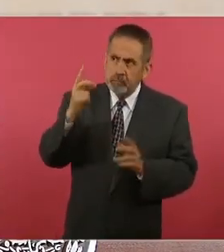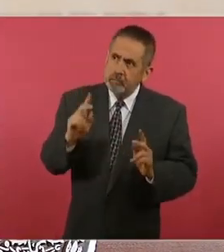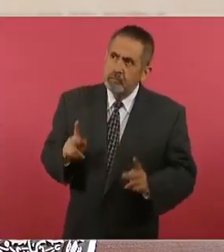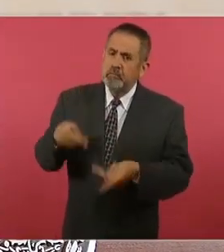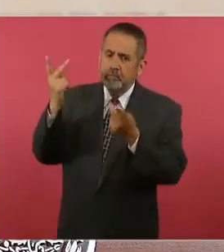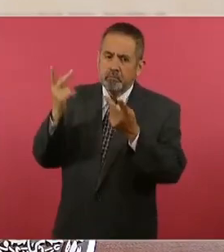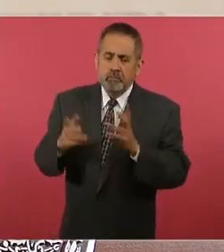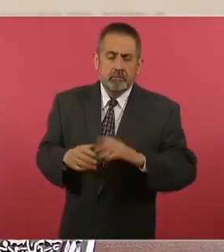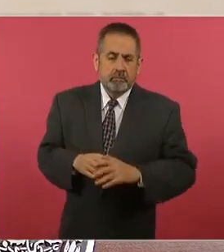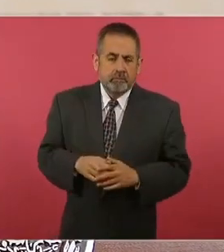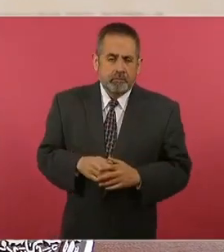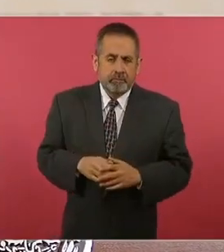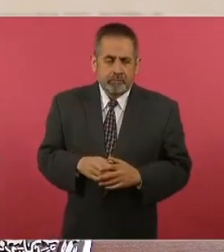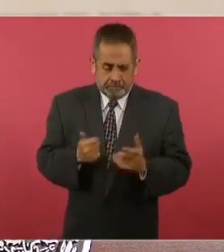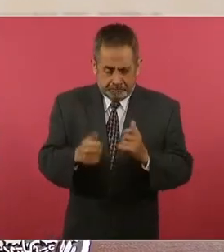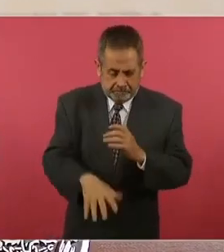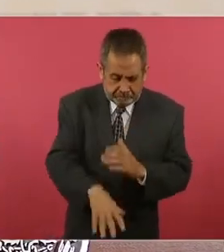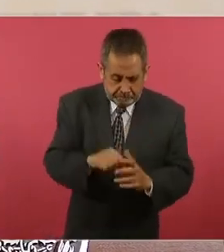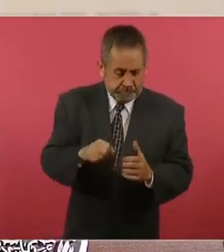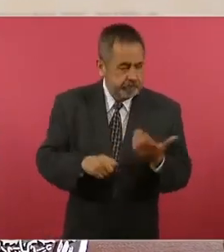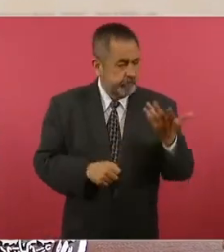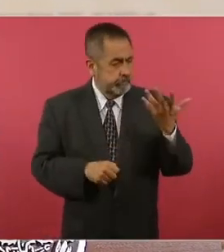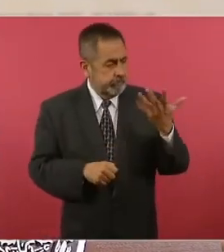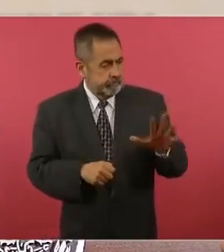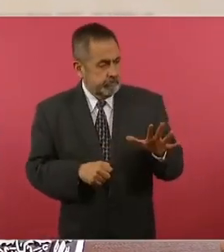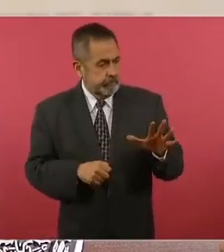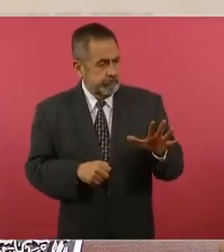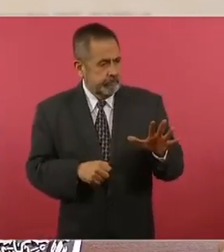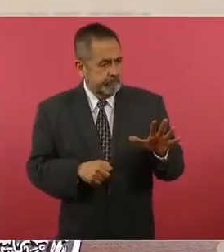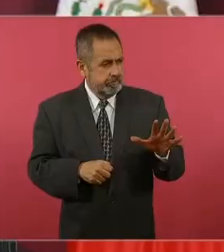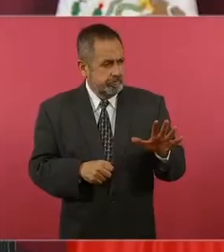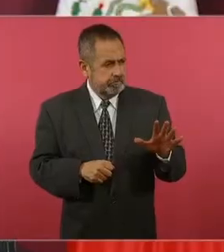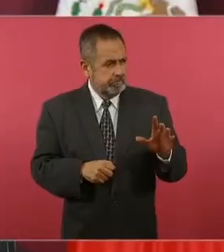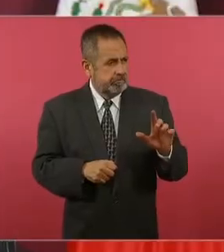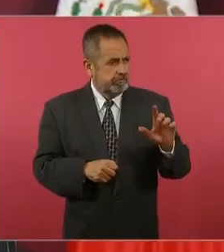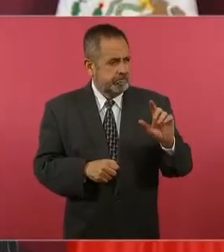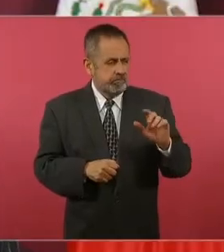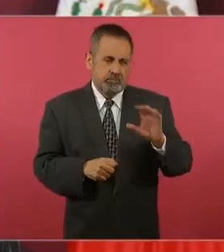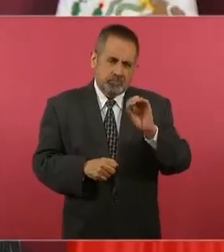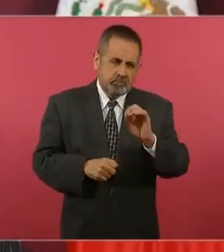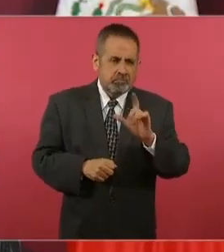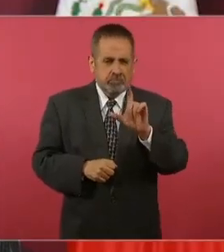Si cuesta 20 extraerlo, la utilidad, la ganancia son 20